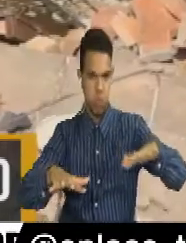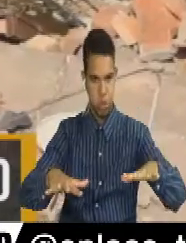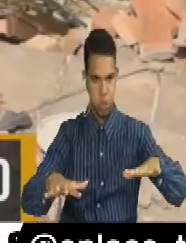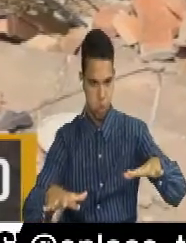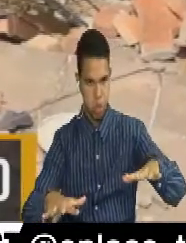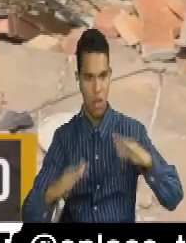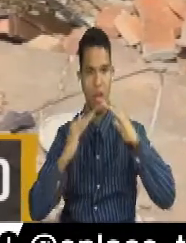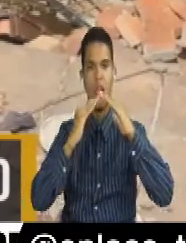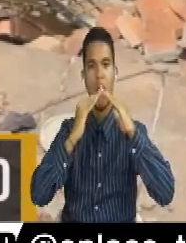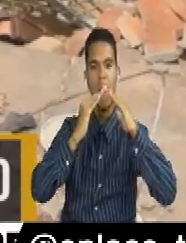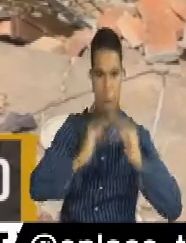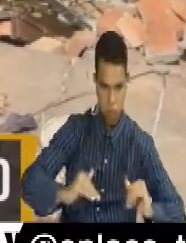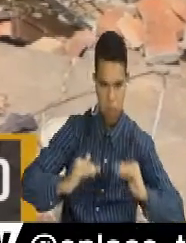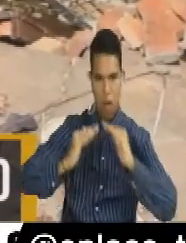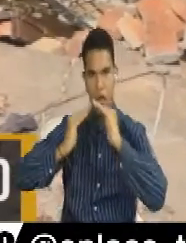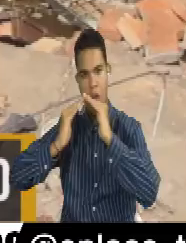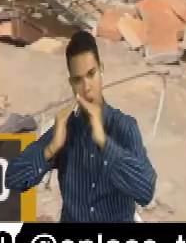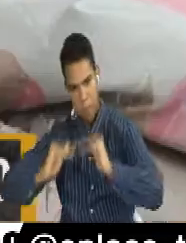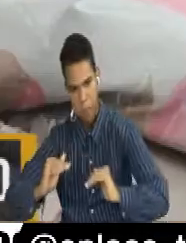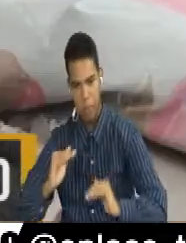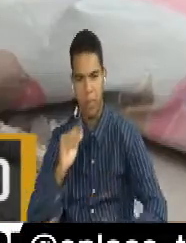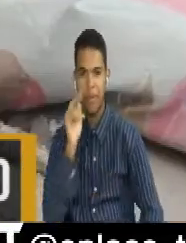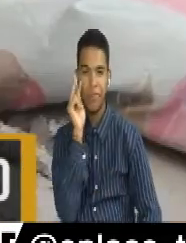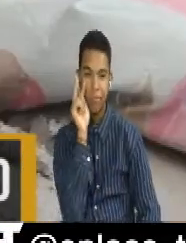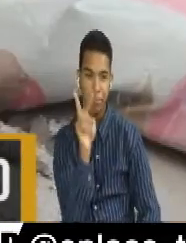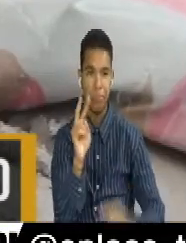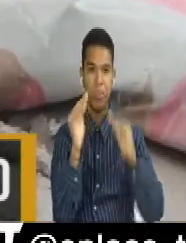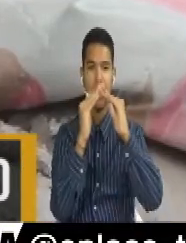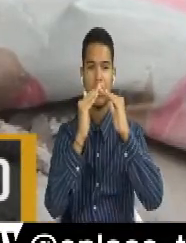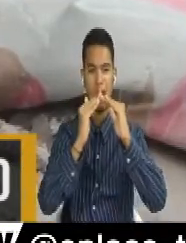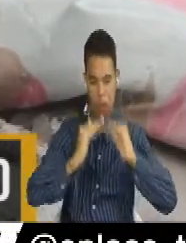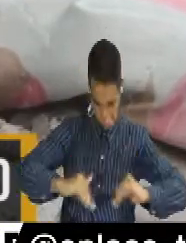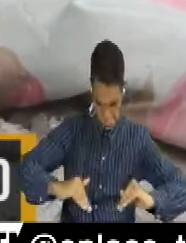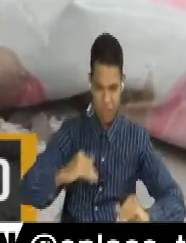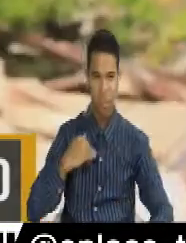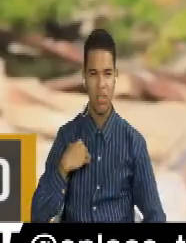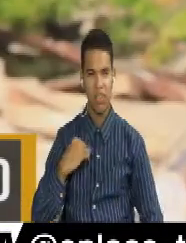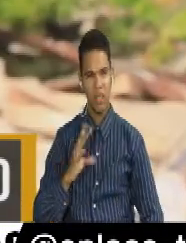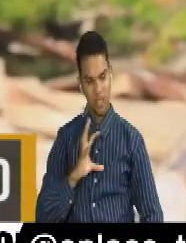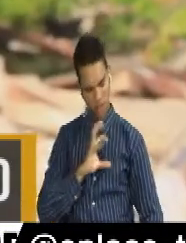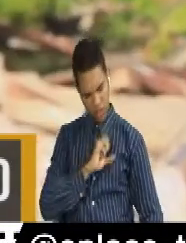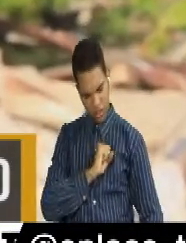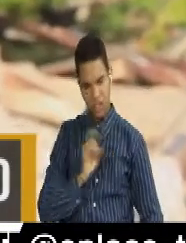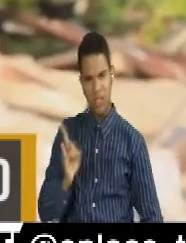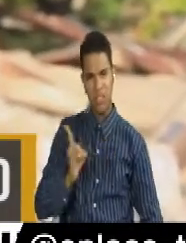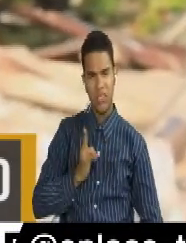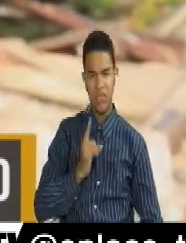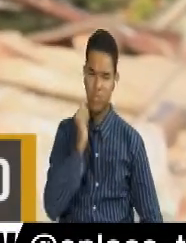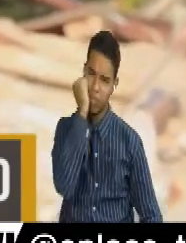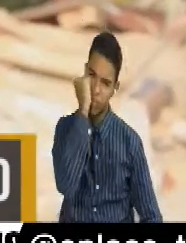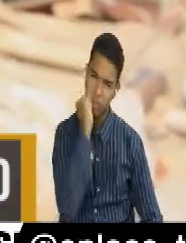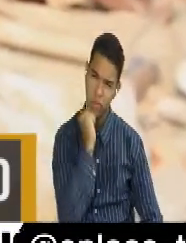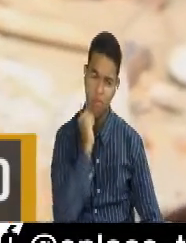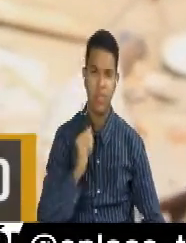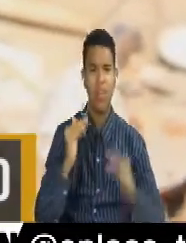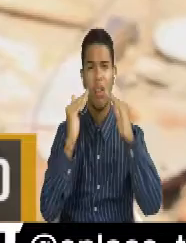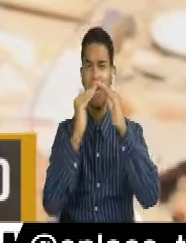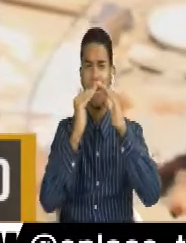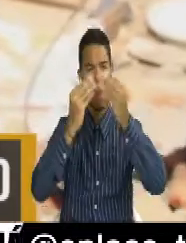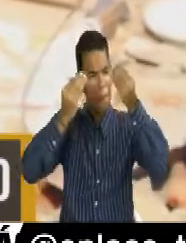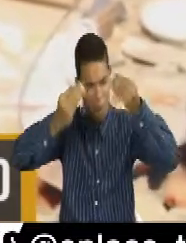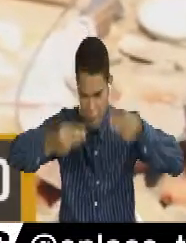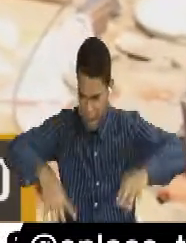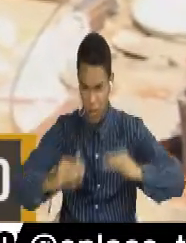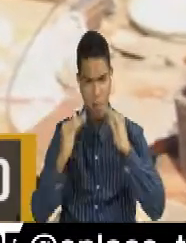vinieran abajo. Hoy este es el desolador panorama que afrontan y los agobia. La casa está totalmente perdida porque está